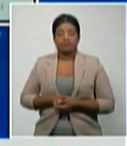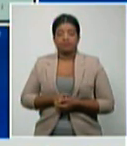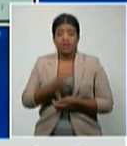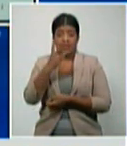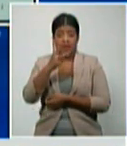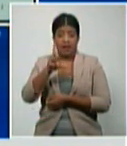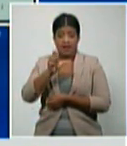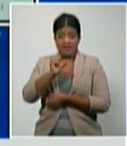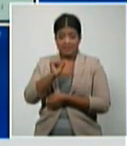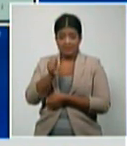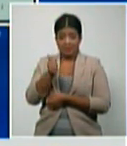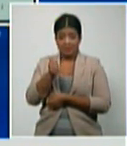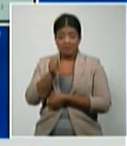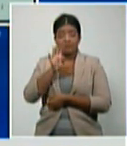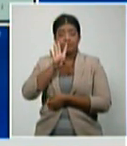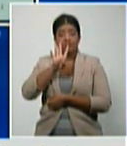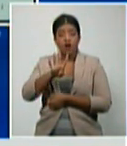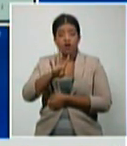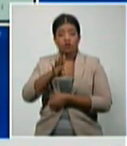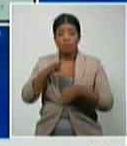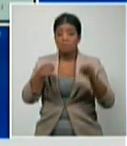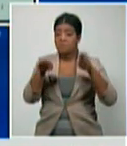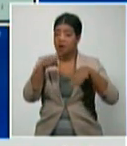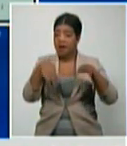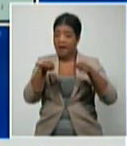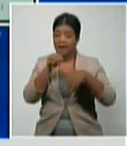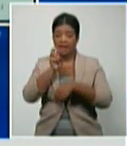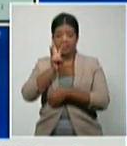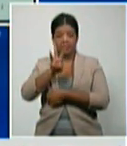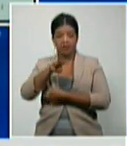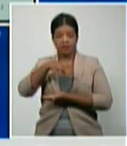4 de Playa y 3 de Plaza de la